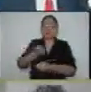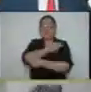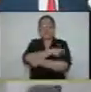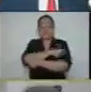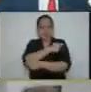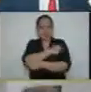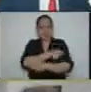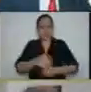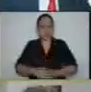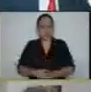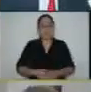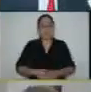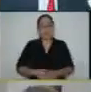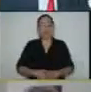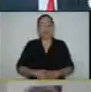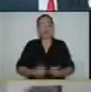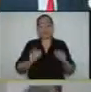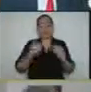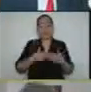tendría yo que